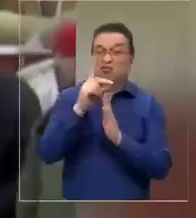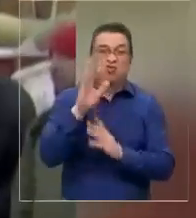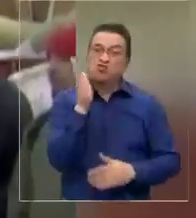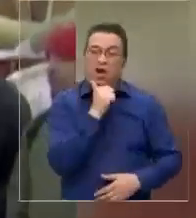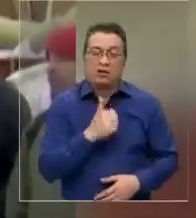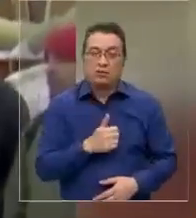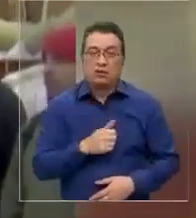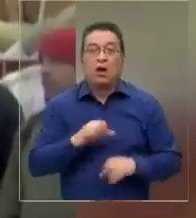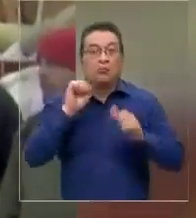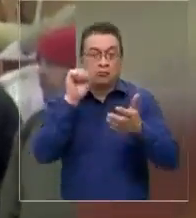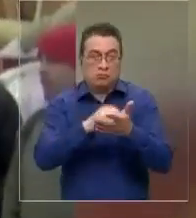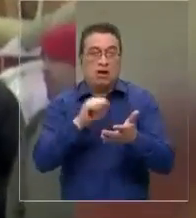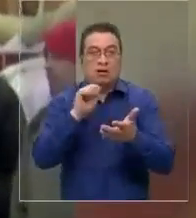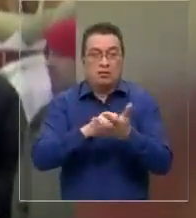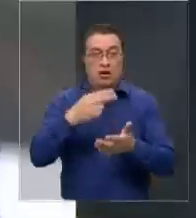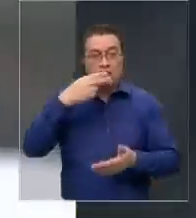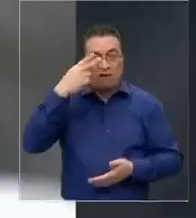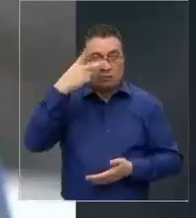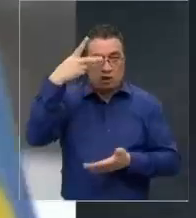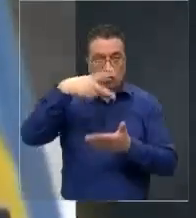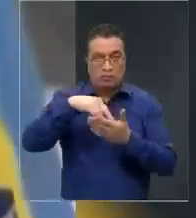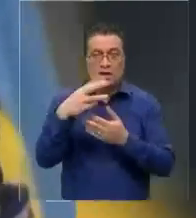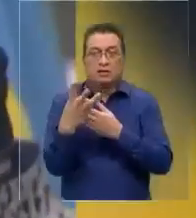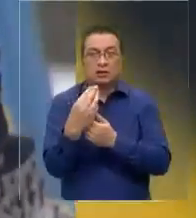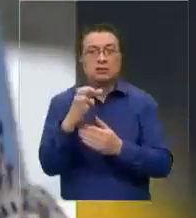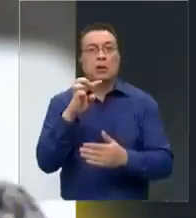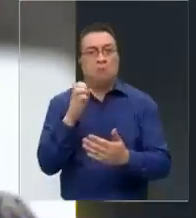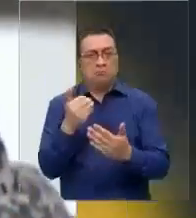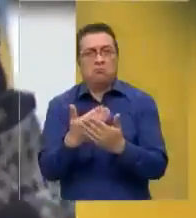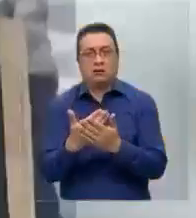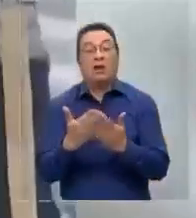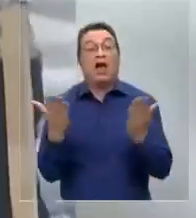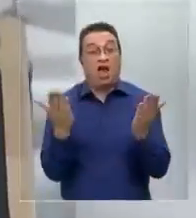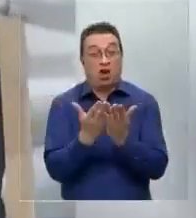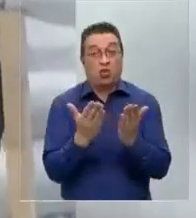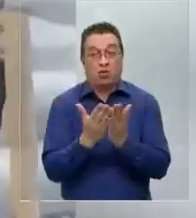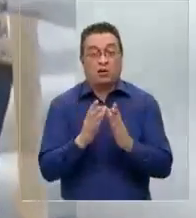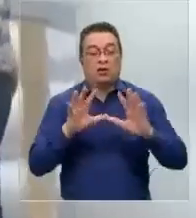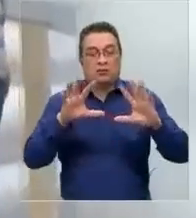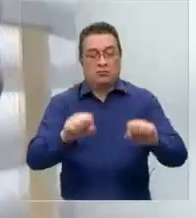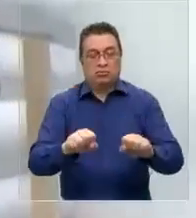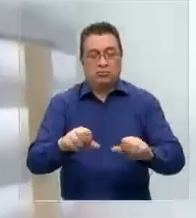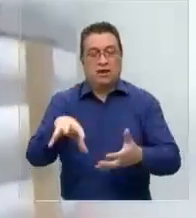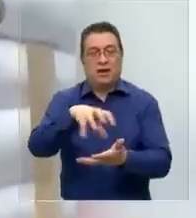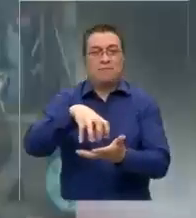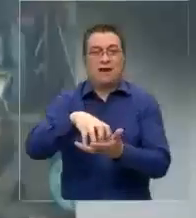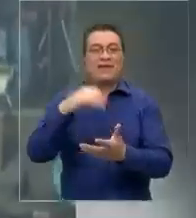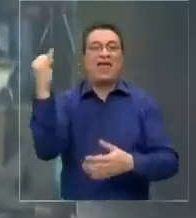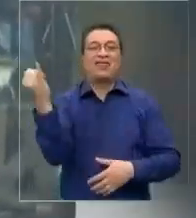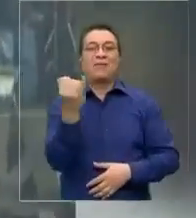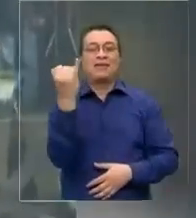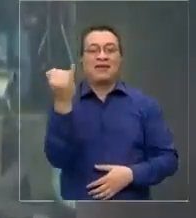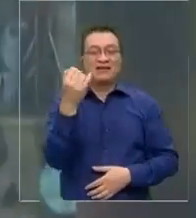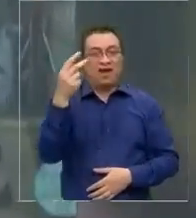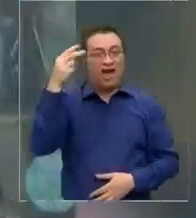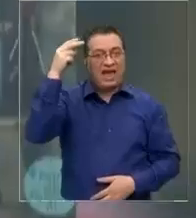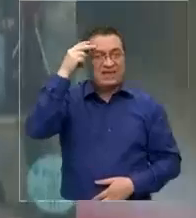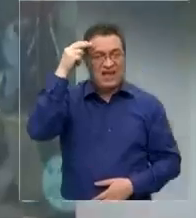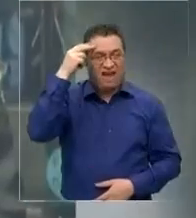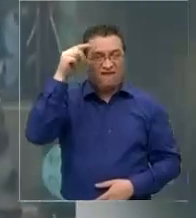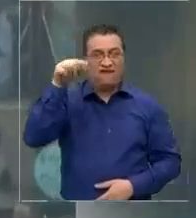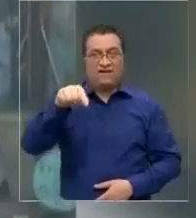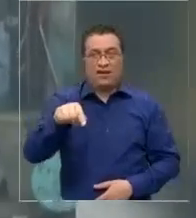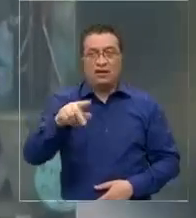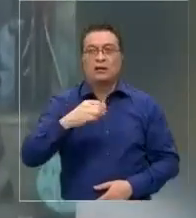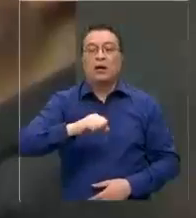protestas comenzaron en noviembre de 2013 de manera pacífica, cuando estudiantes se tomaron la Plaza de la Independencia de Kiev o el Maidán, en